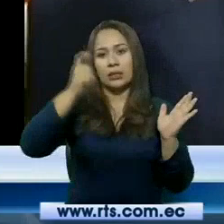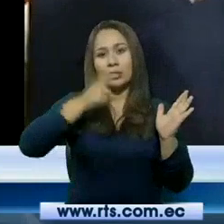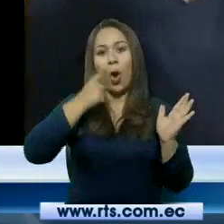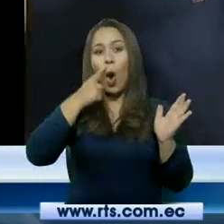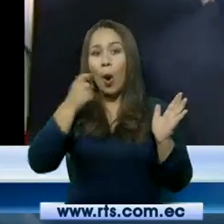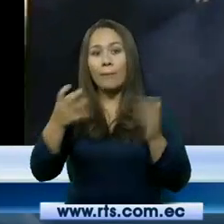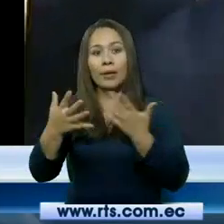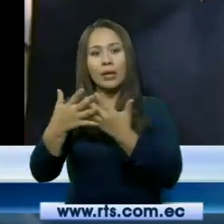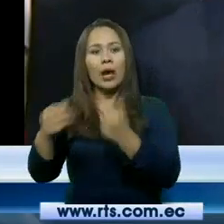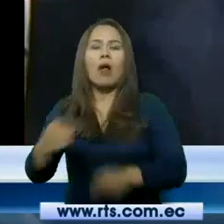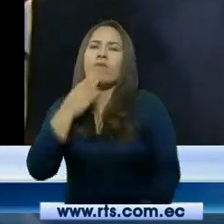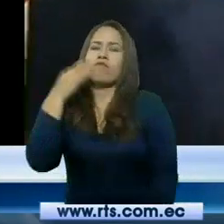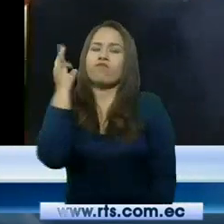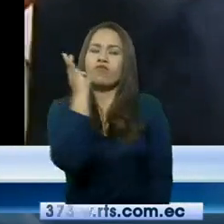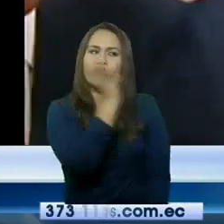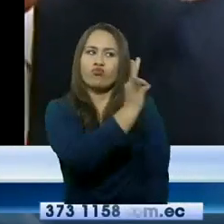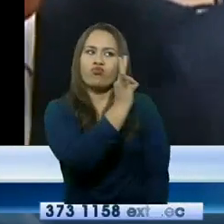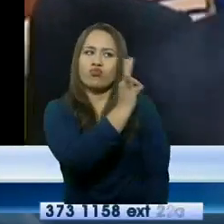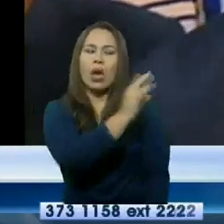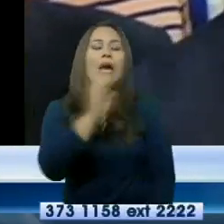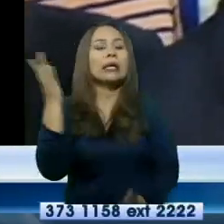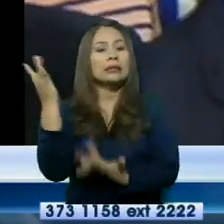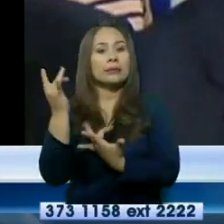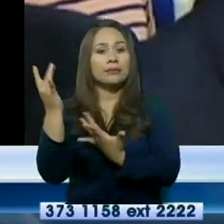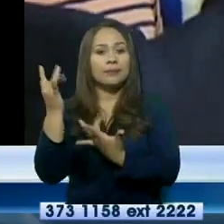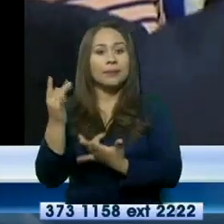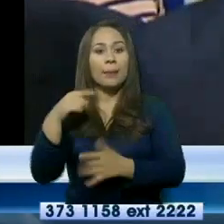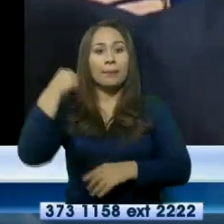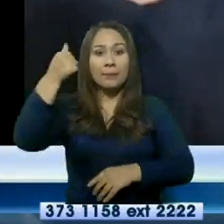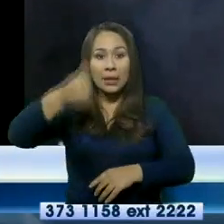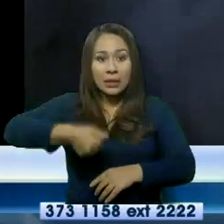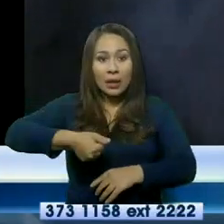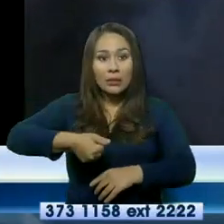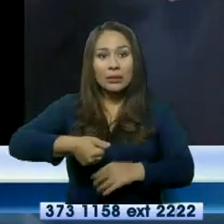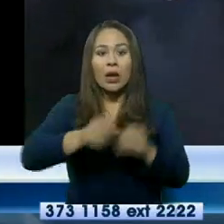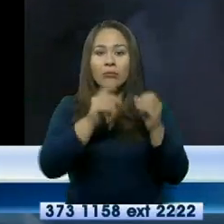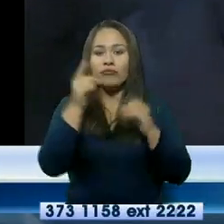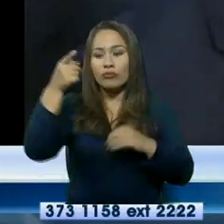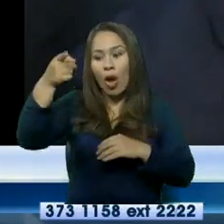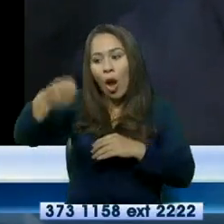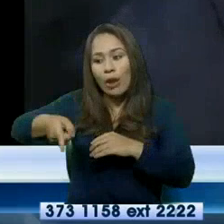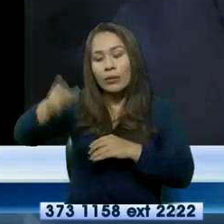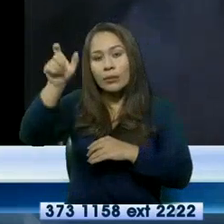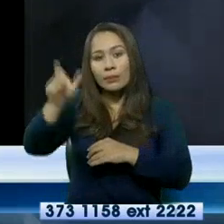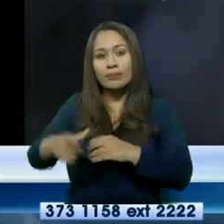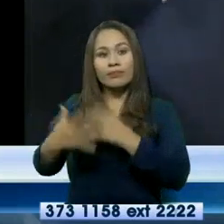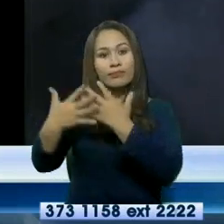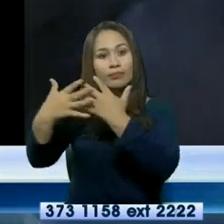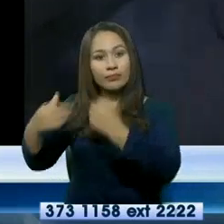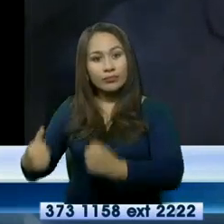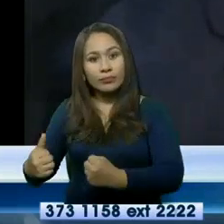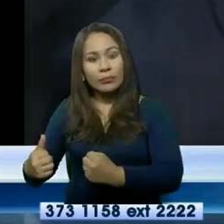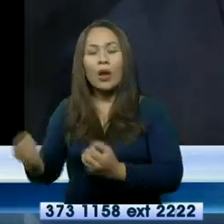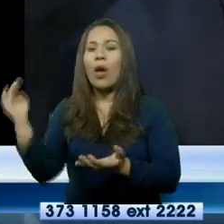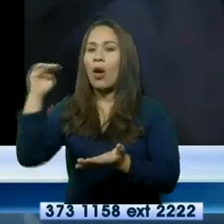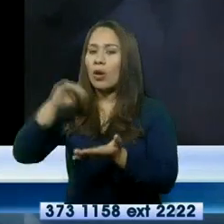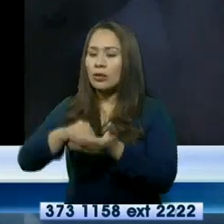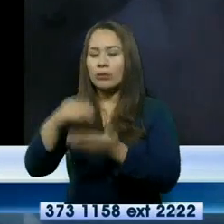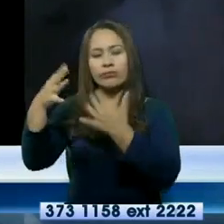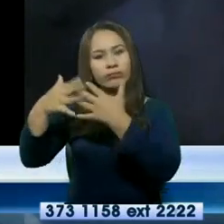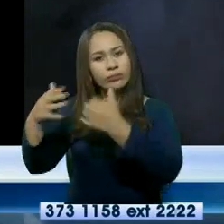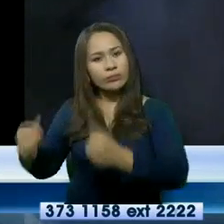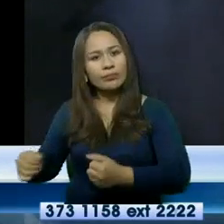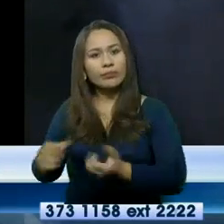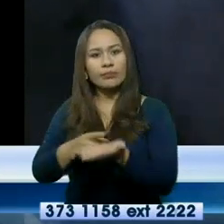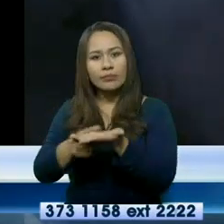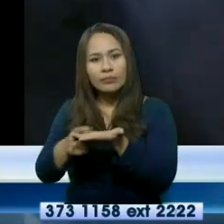bueno. Esperamos mañana que se ordene la prisión preventiva y se convoque inmediatamente audiencia de